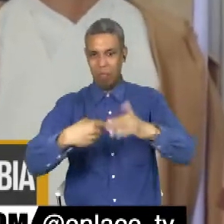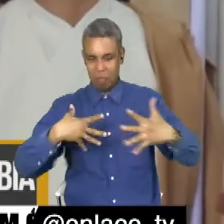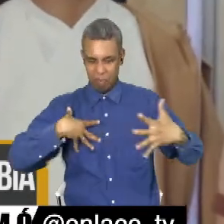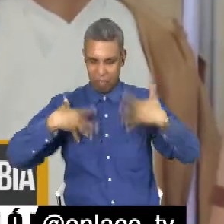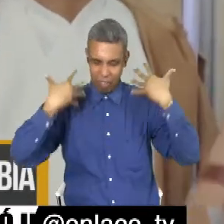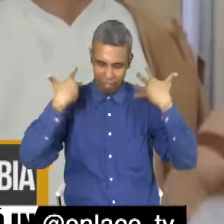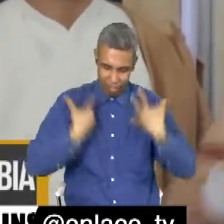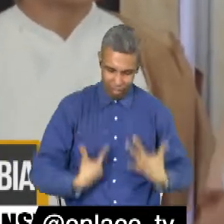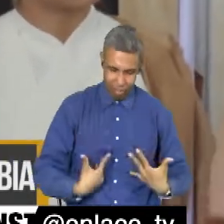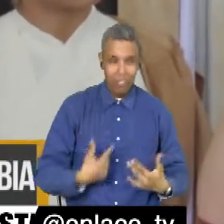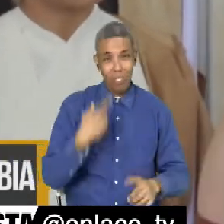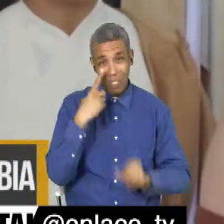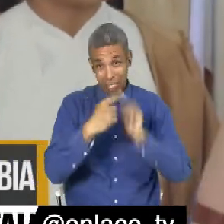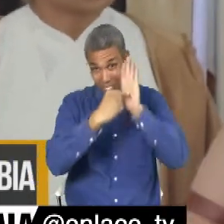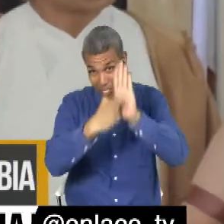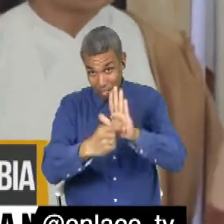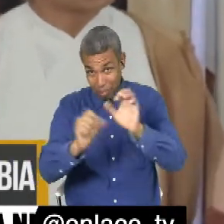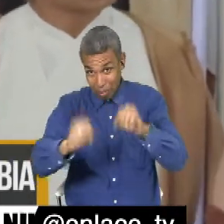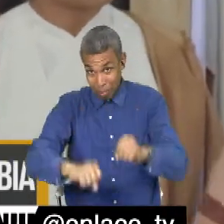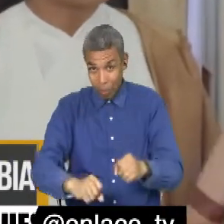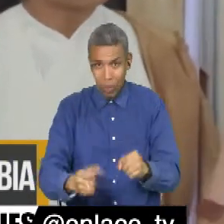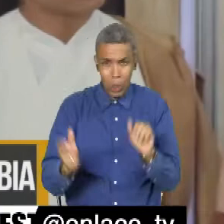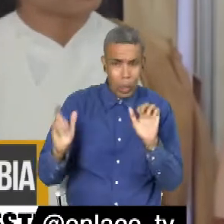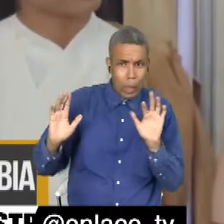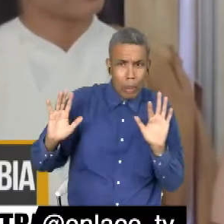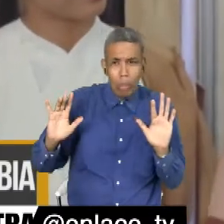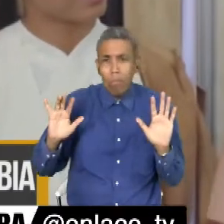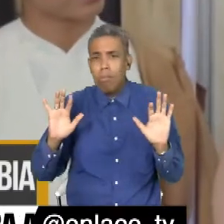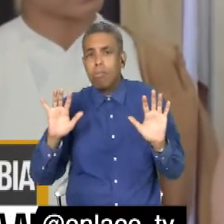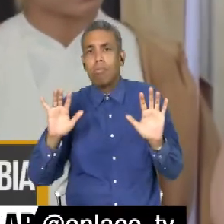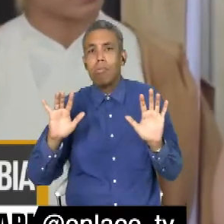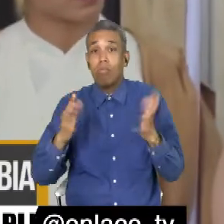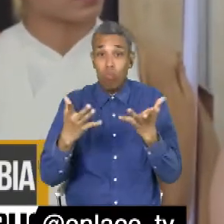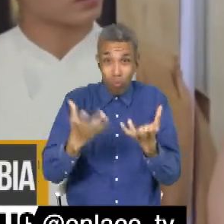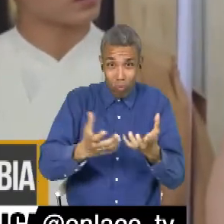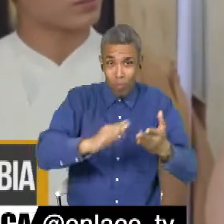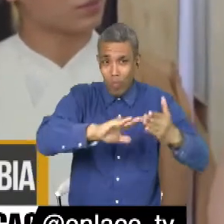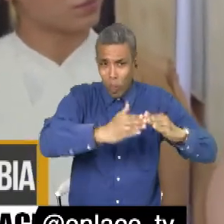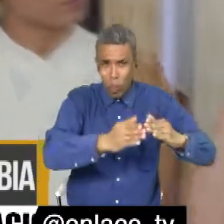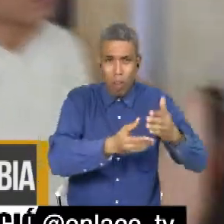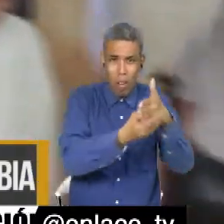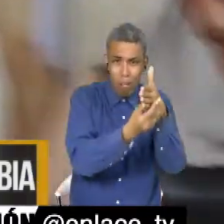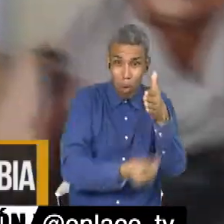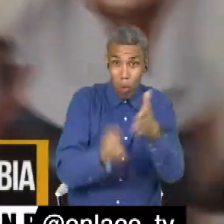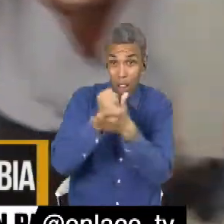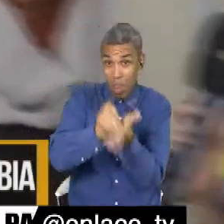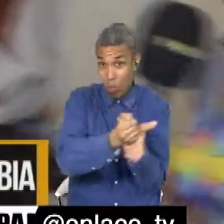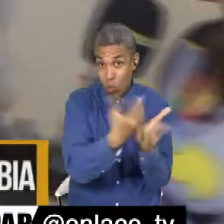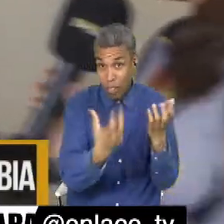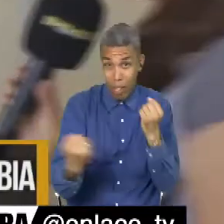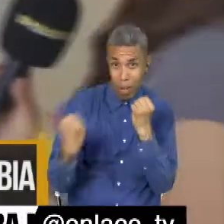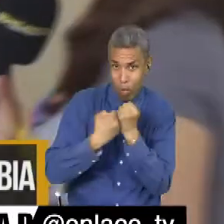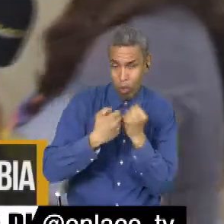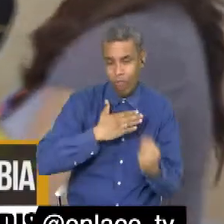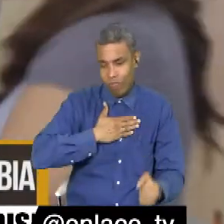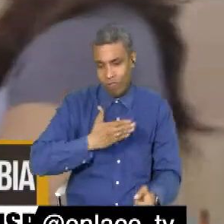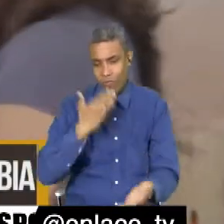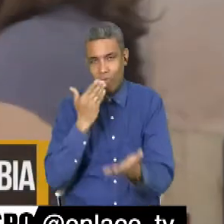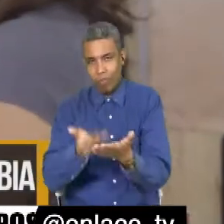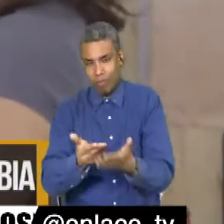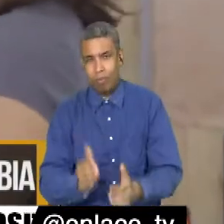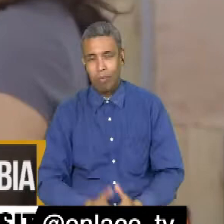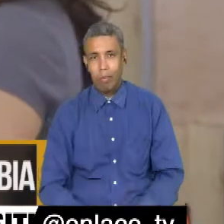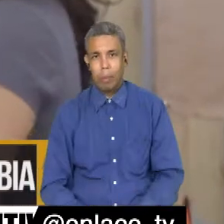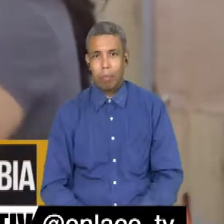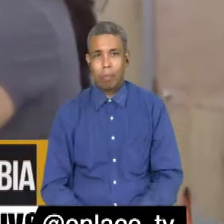la Rebellion, se unan si quieren a nosotros para ayudar a los menos favorecidos. Estamos hablándole a la gente de Barranca Bermeja,